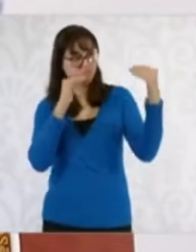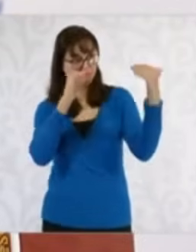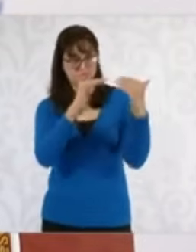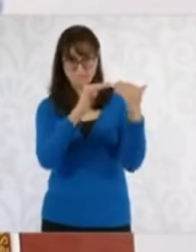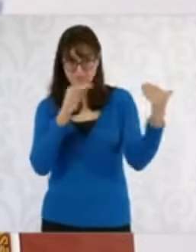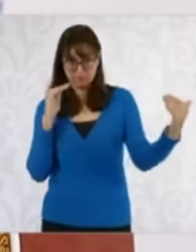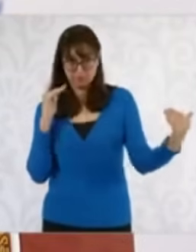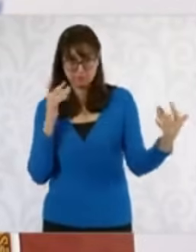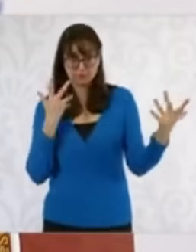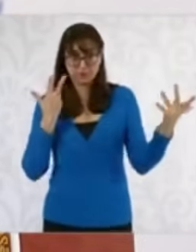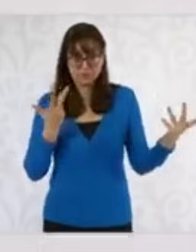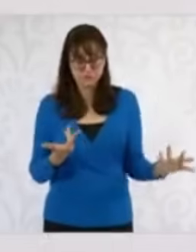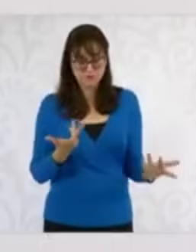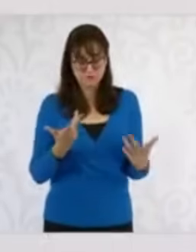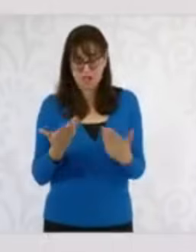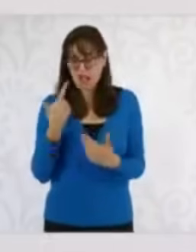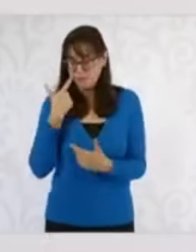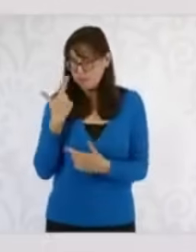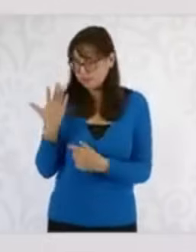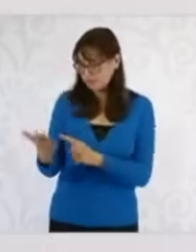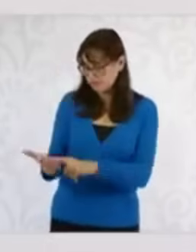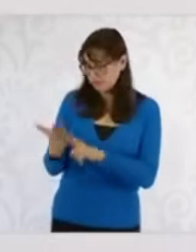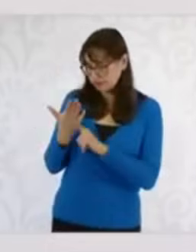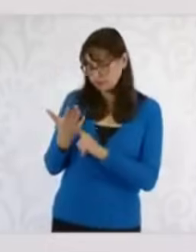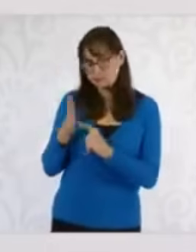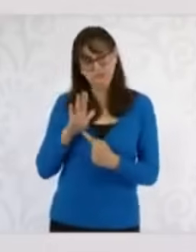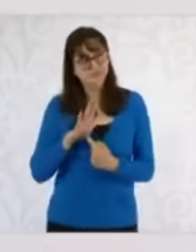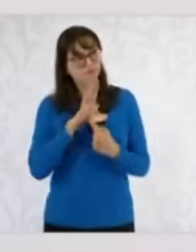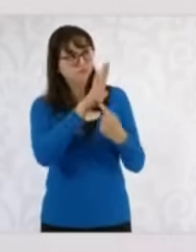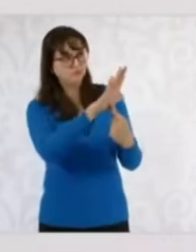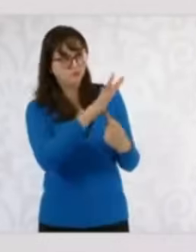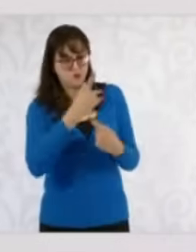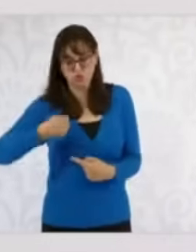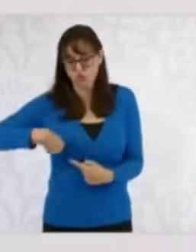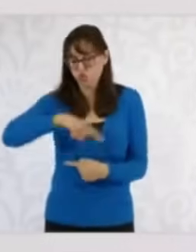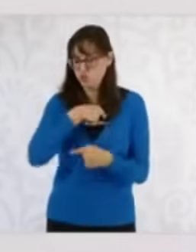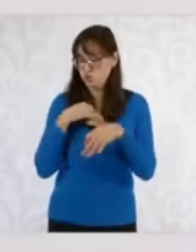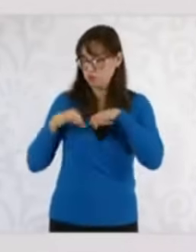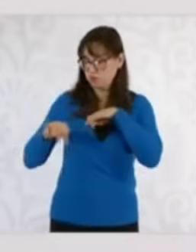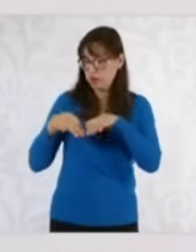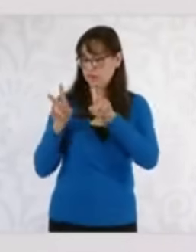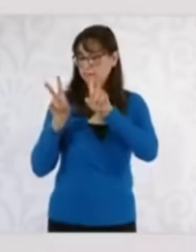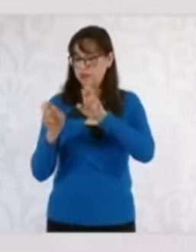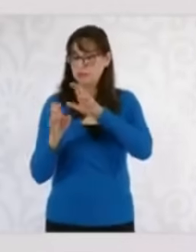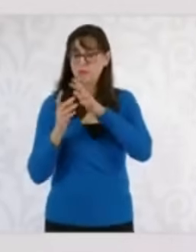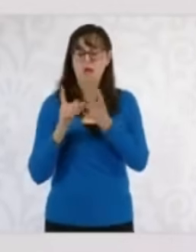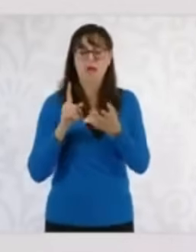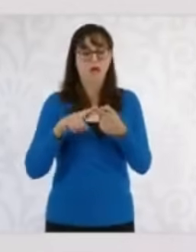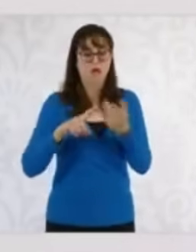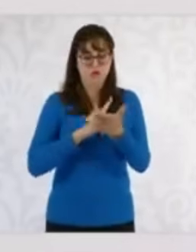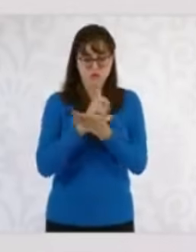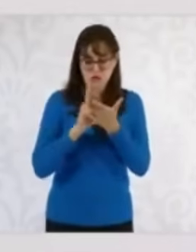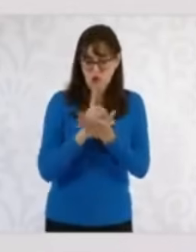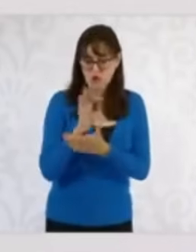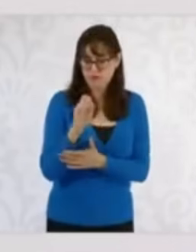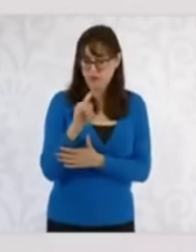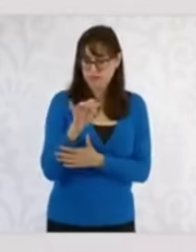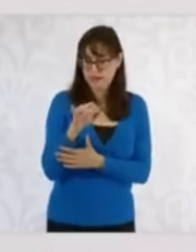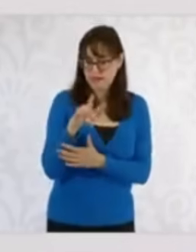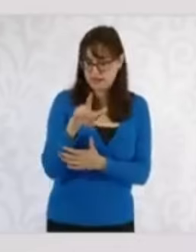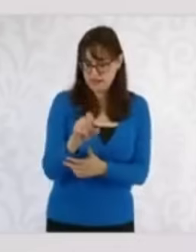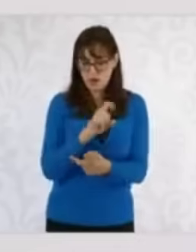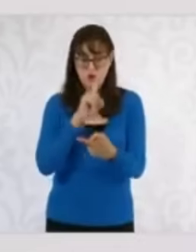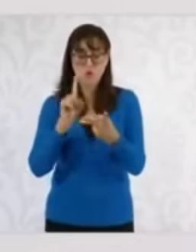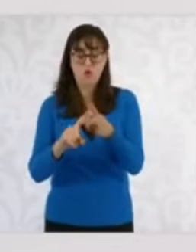vea lo que ha hecho México en temas de fentanilo, en temas de migración y en el tema económico,